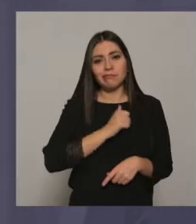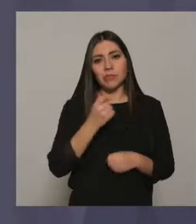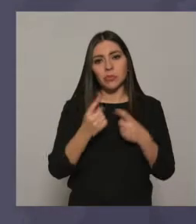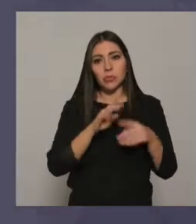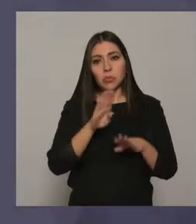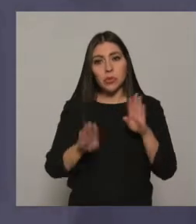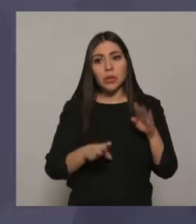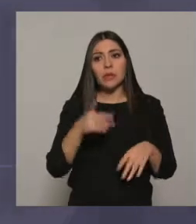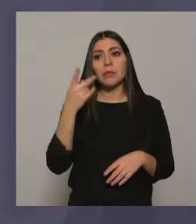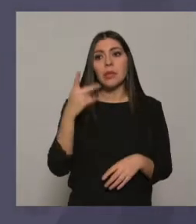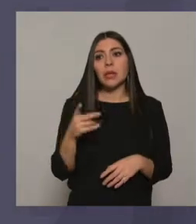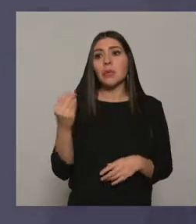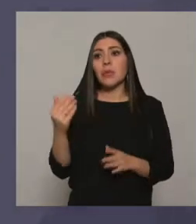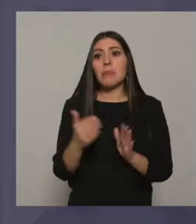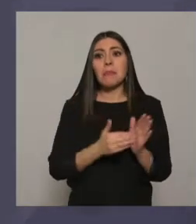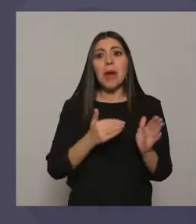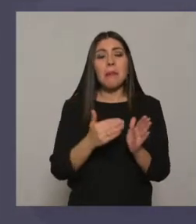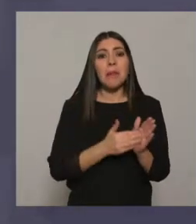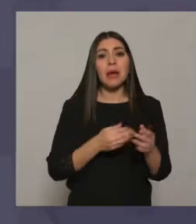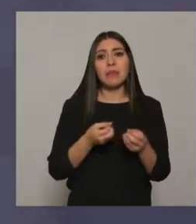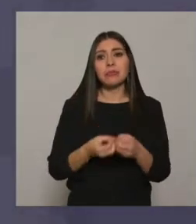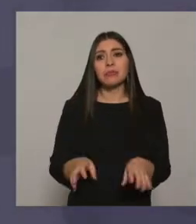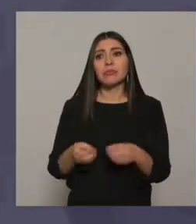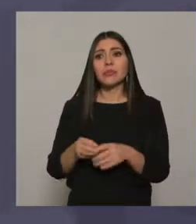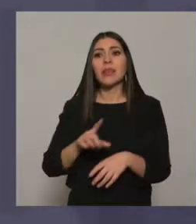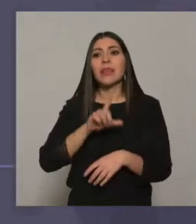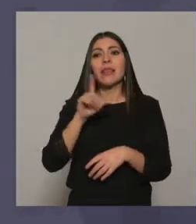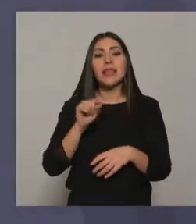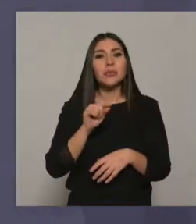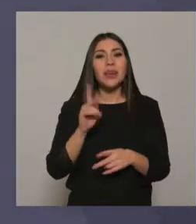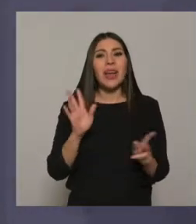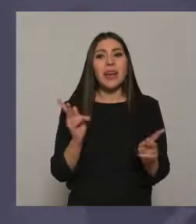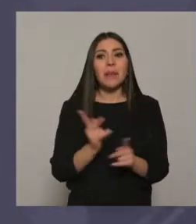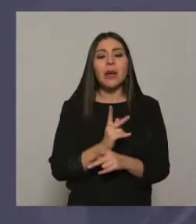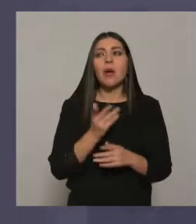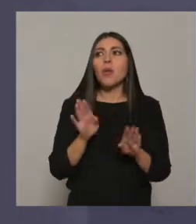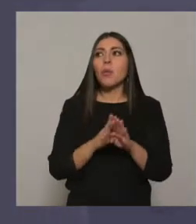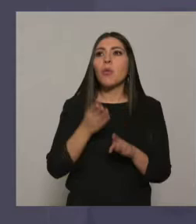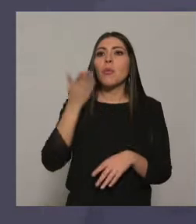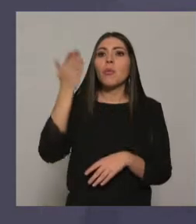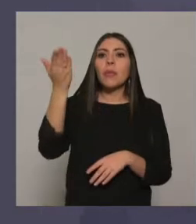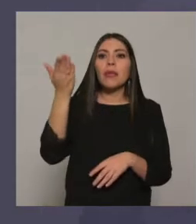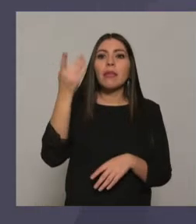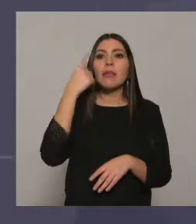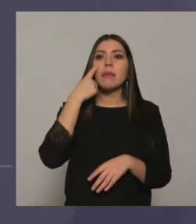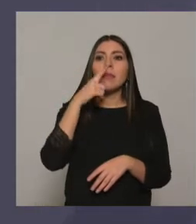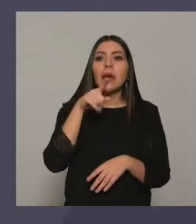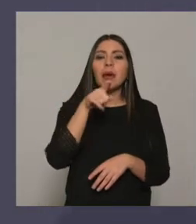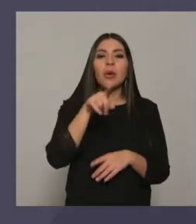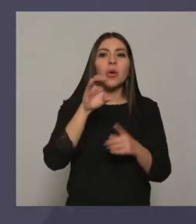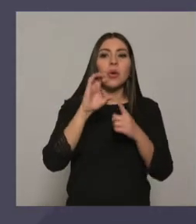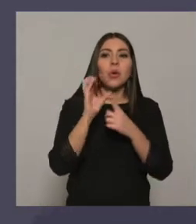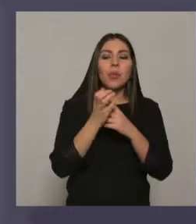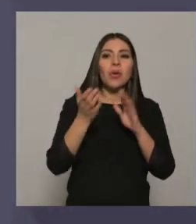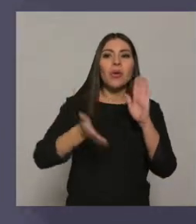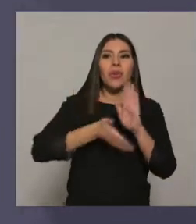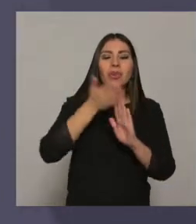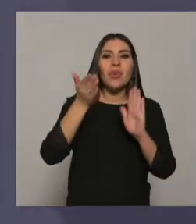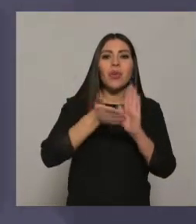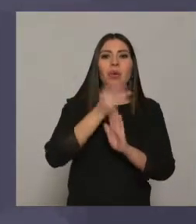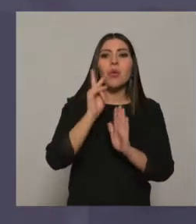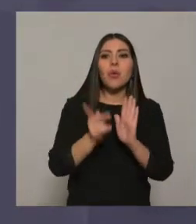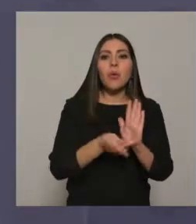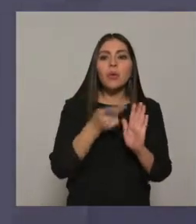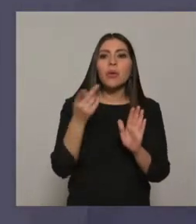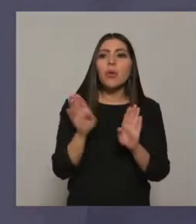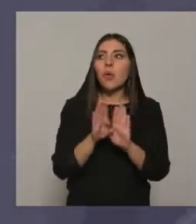y fue un problema posterior para poder reclamar ante la Comisión de Reconstrucción. Así es. Esta posibilidad de que les